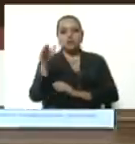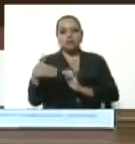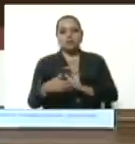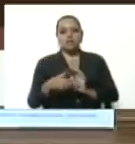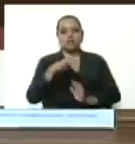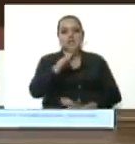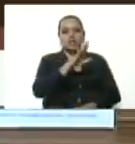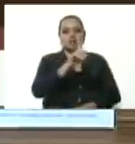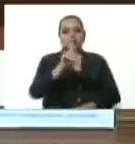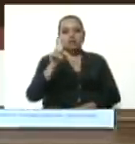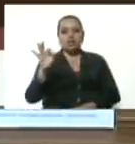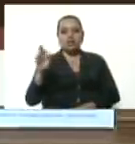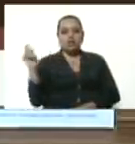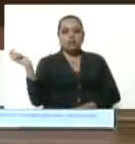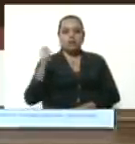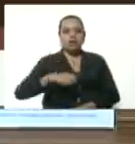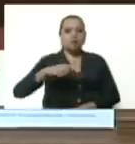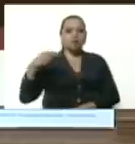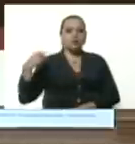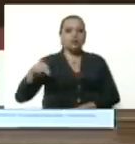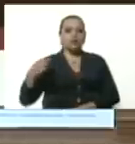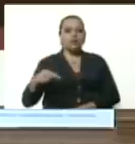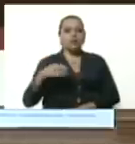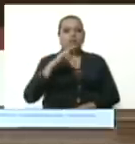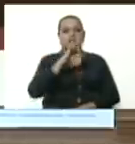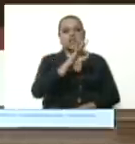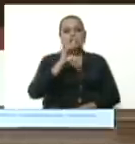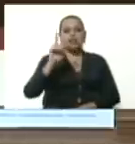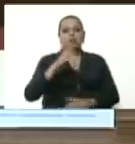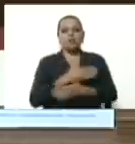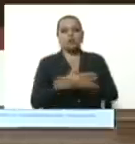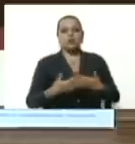32.714.513. Para el mes de noviembre,